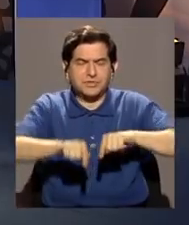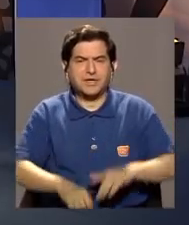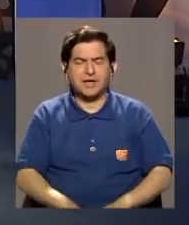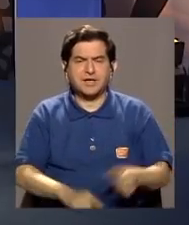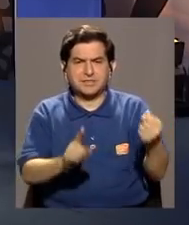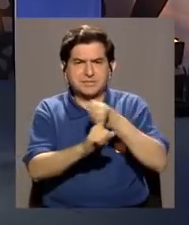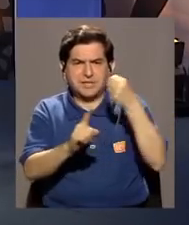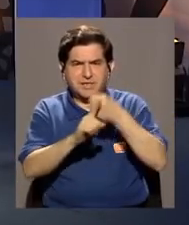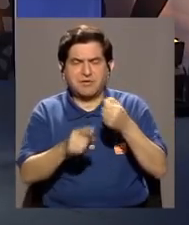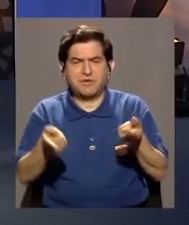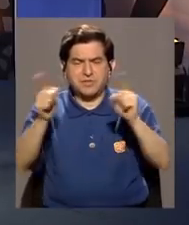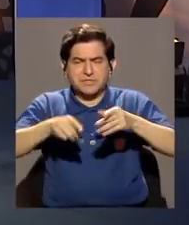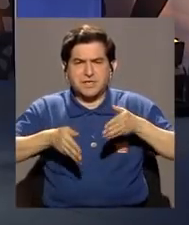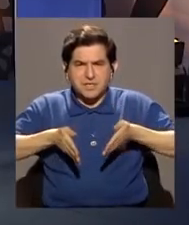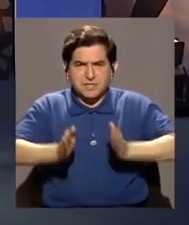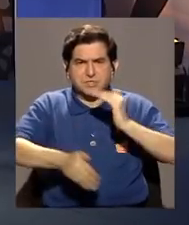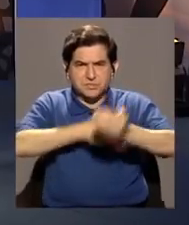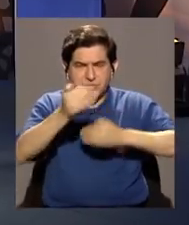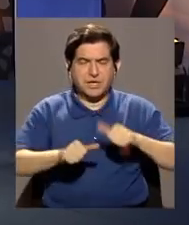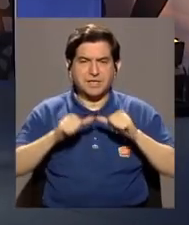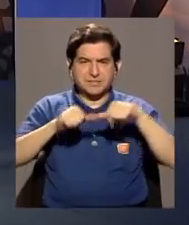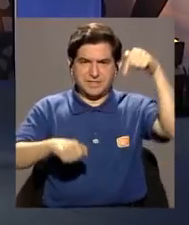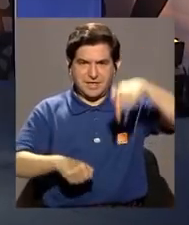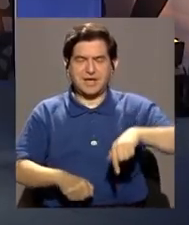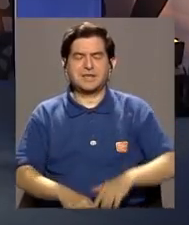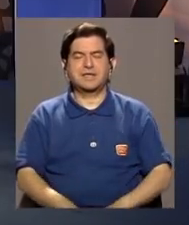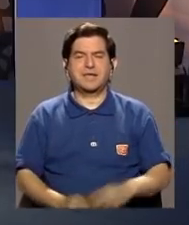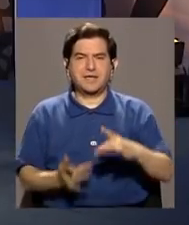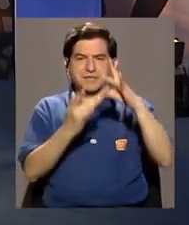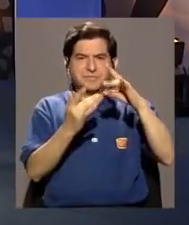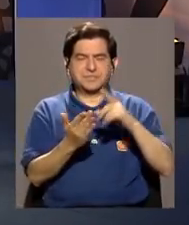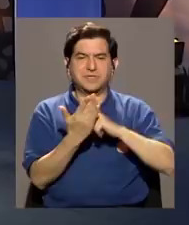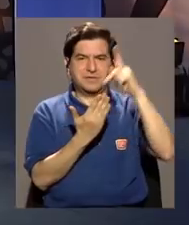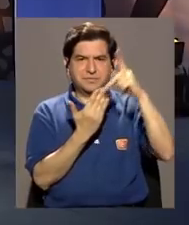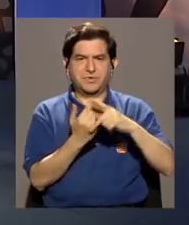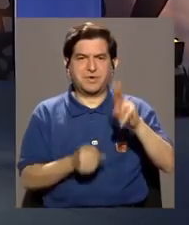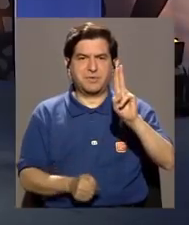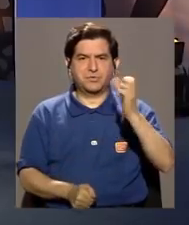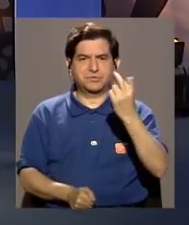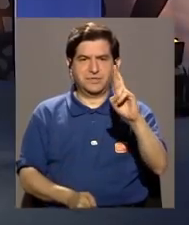la violencia obstétrica siga con nosotros en especial esa universidad de constantina